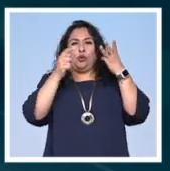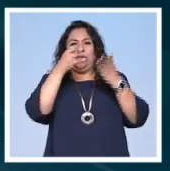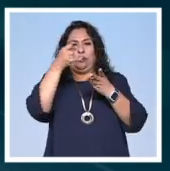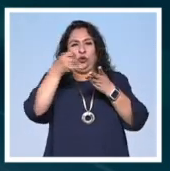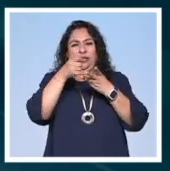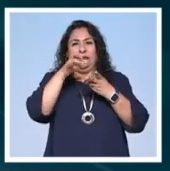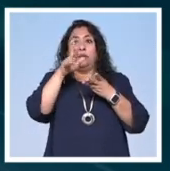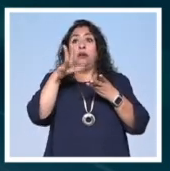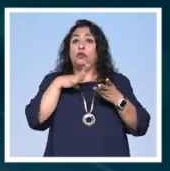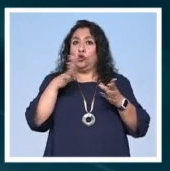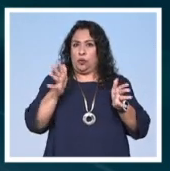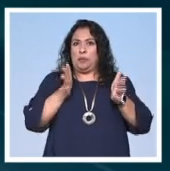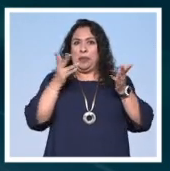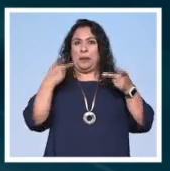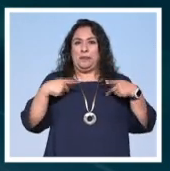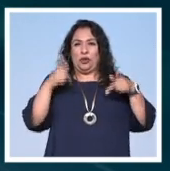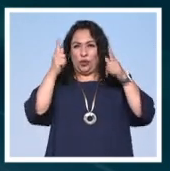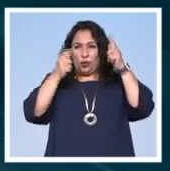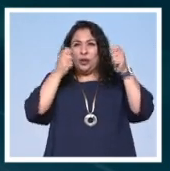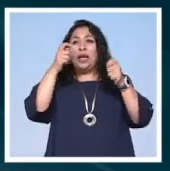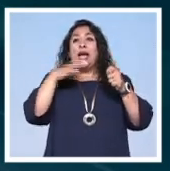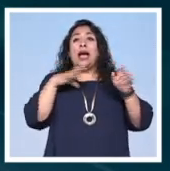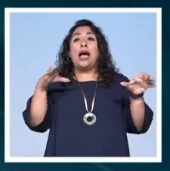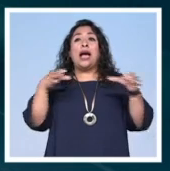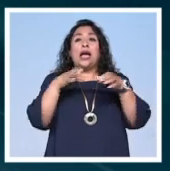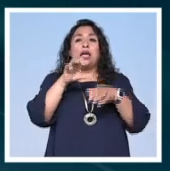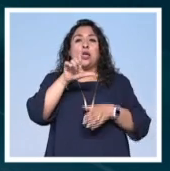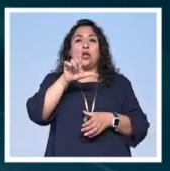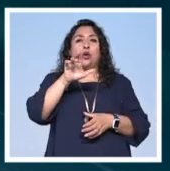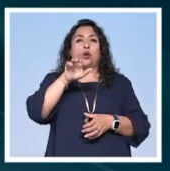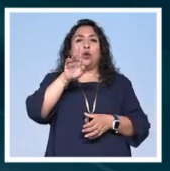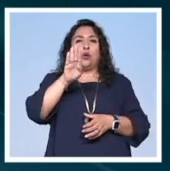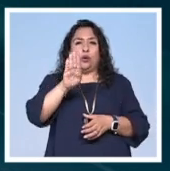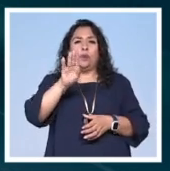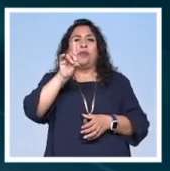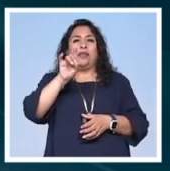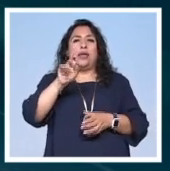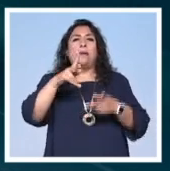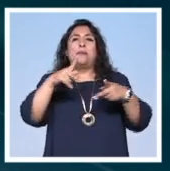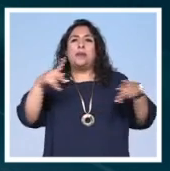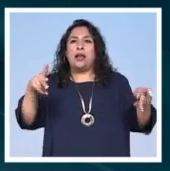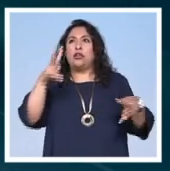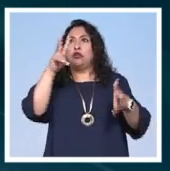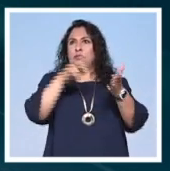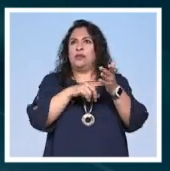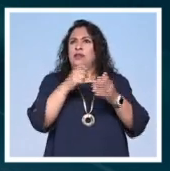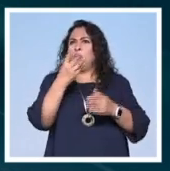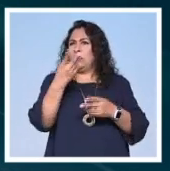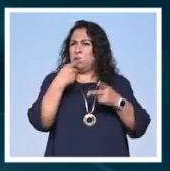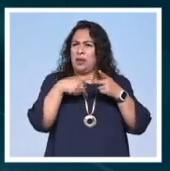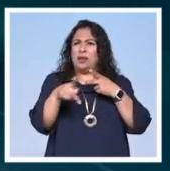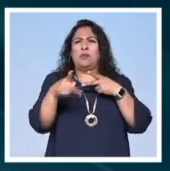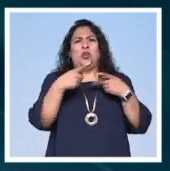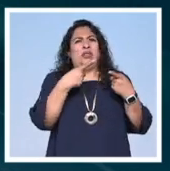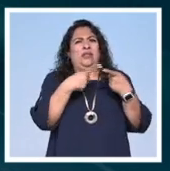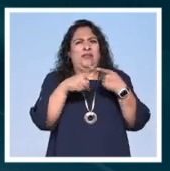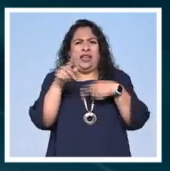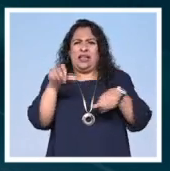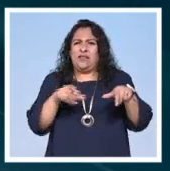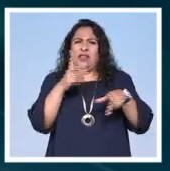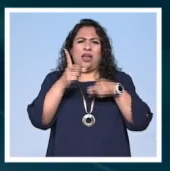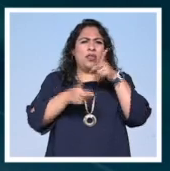sorprender a los turistas con un club de playa El próximo año Perdón 2024 vamos a entrar muy fuerte con eventos